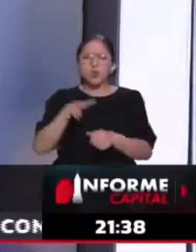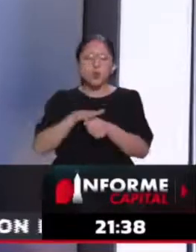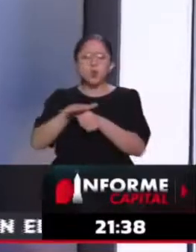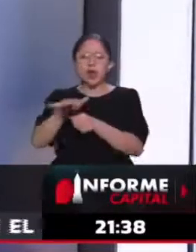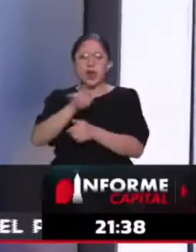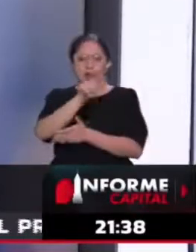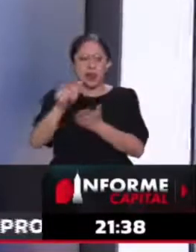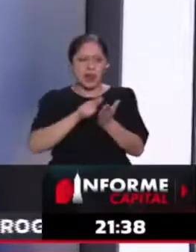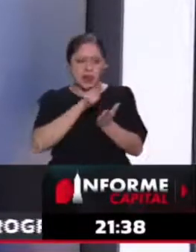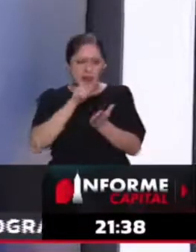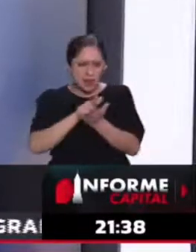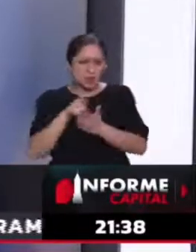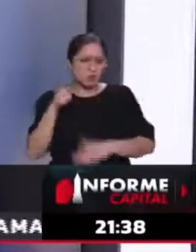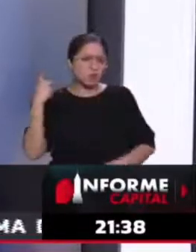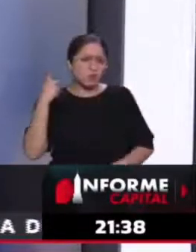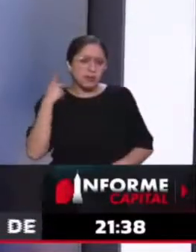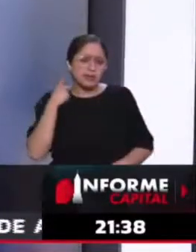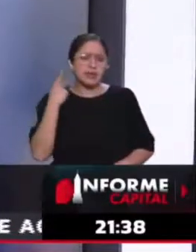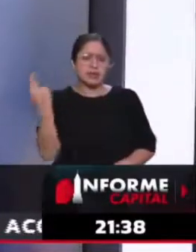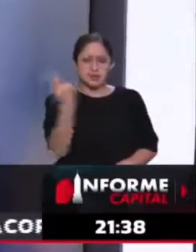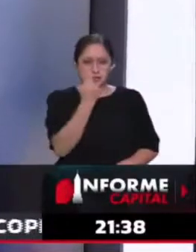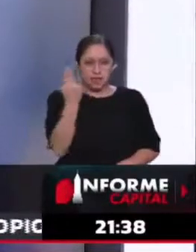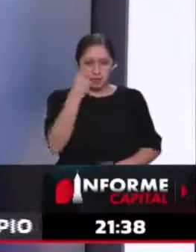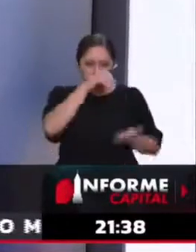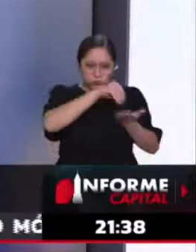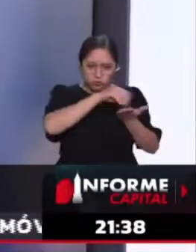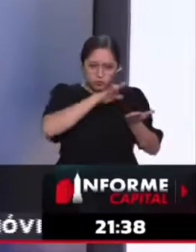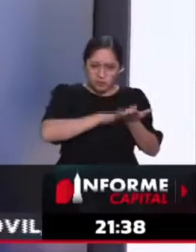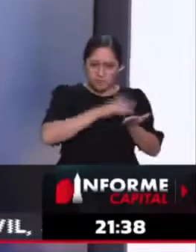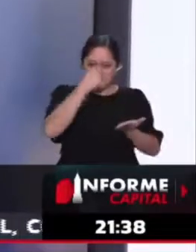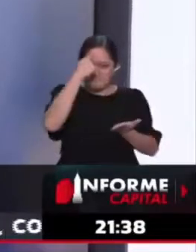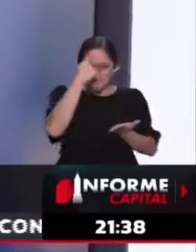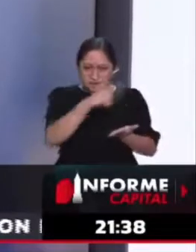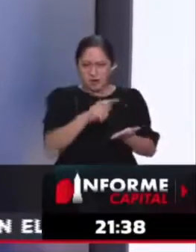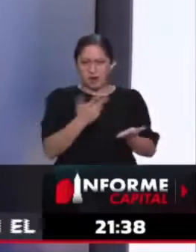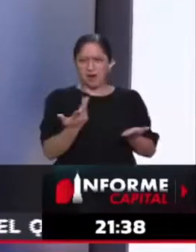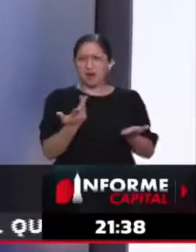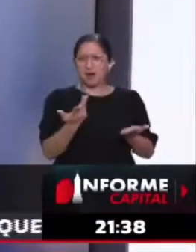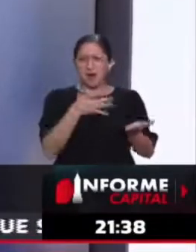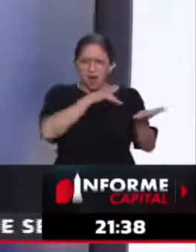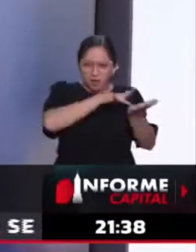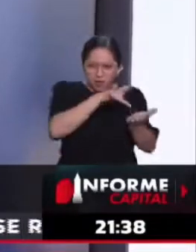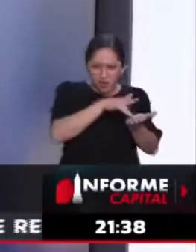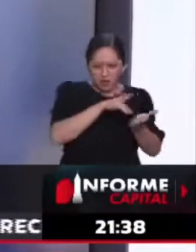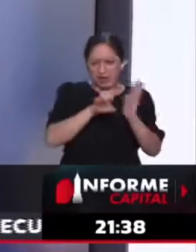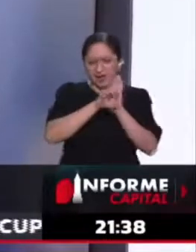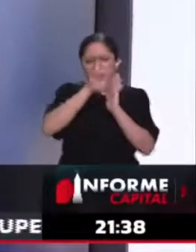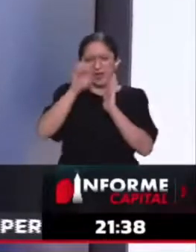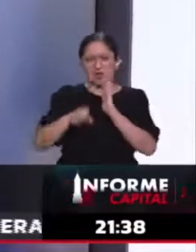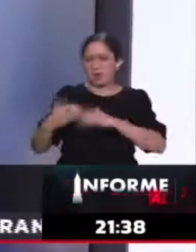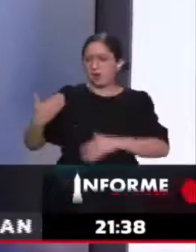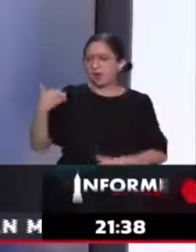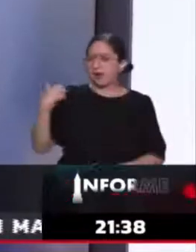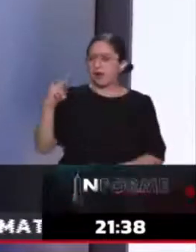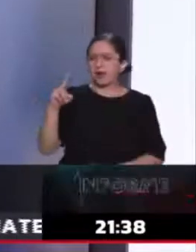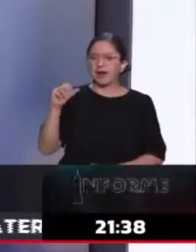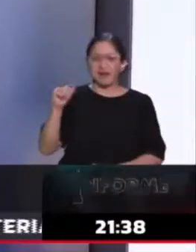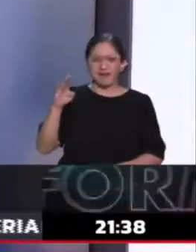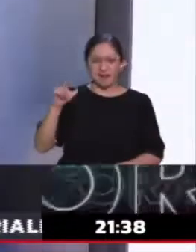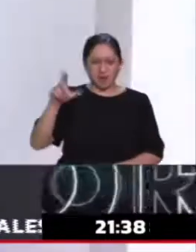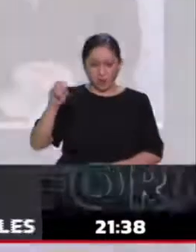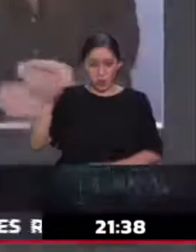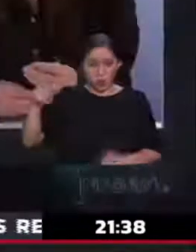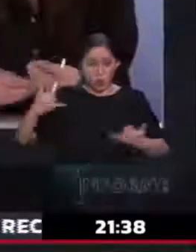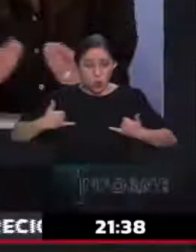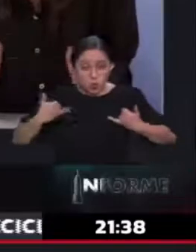públicas podríamos estar hablando justamente para enfrentar un tema como, o sea, veíamos en el caso Ravelo una